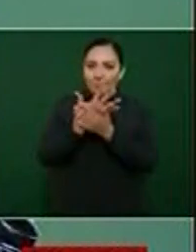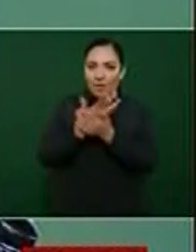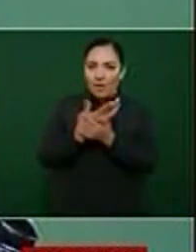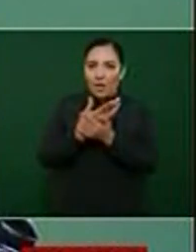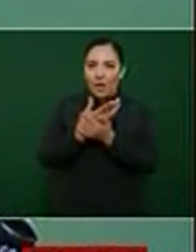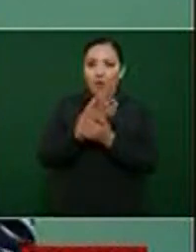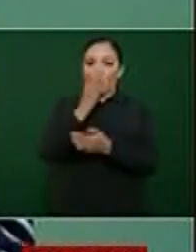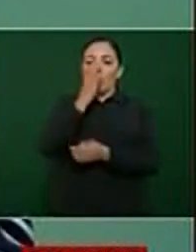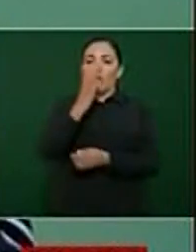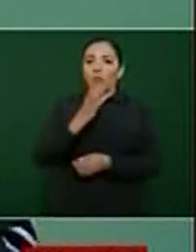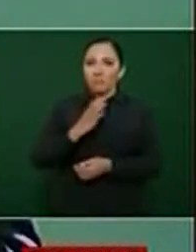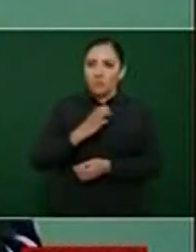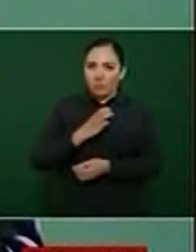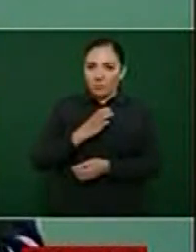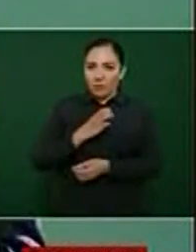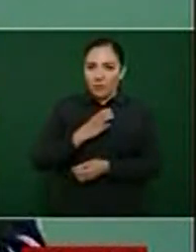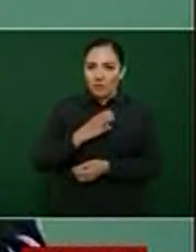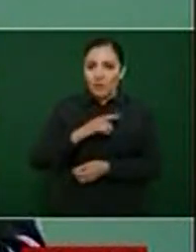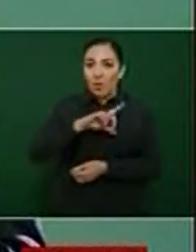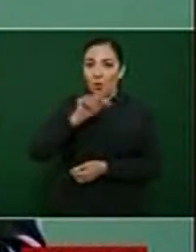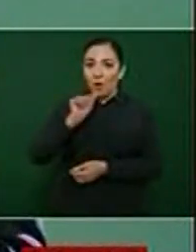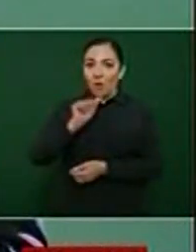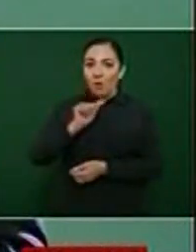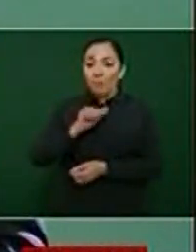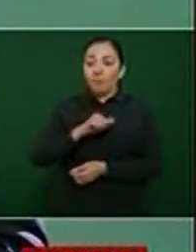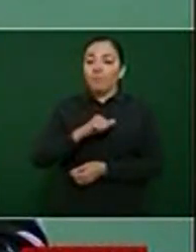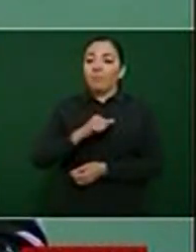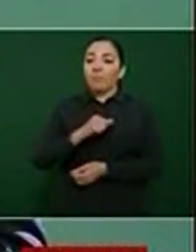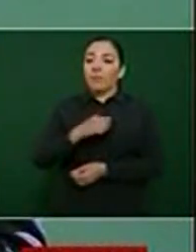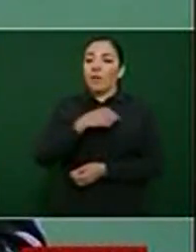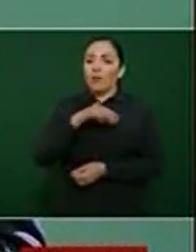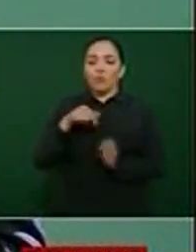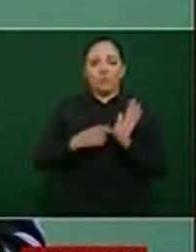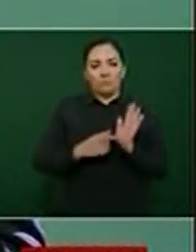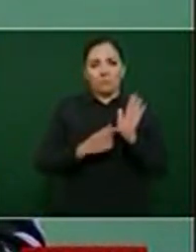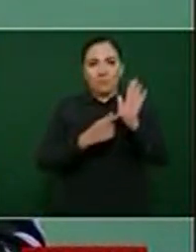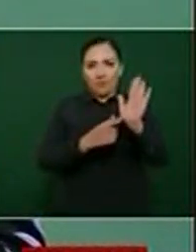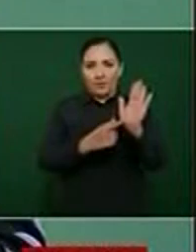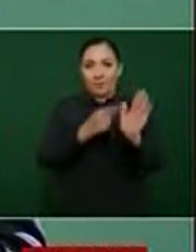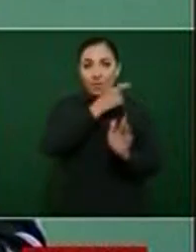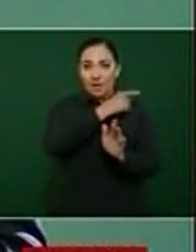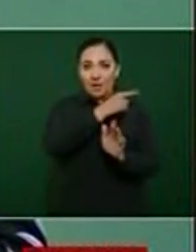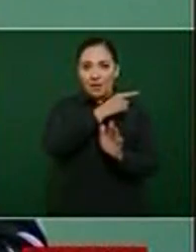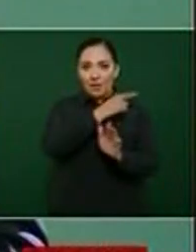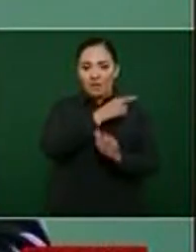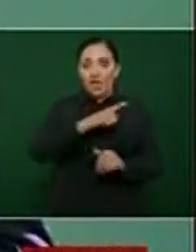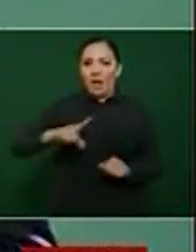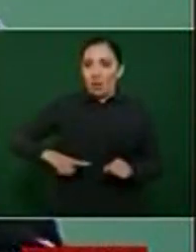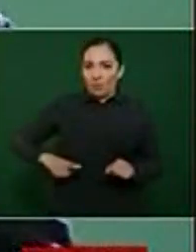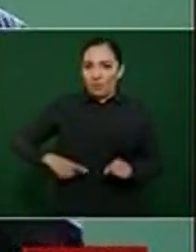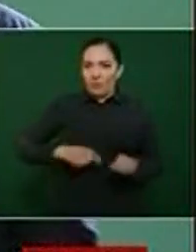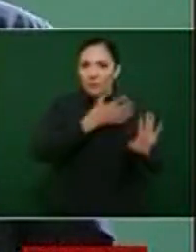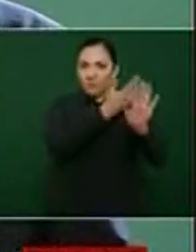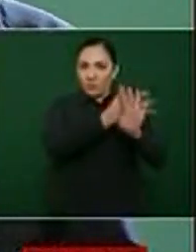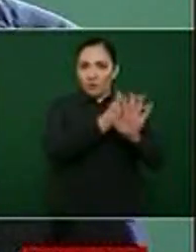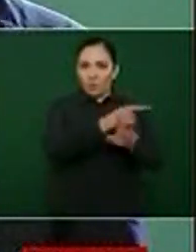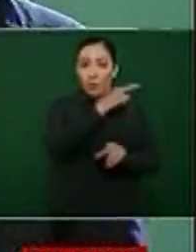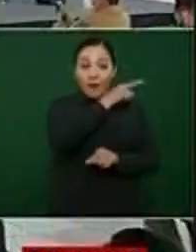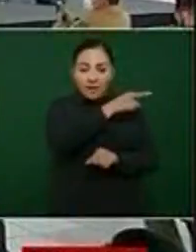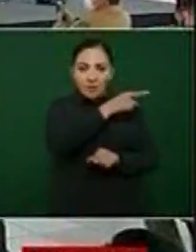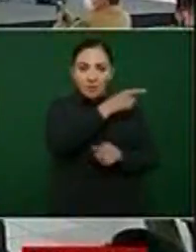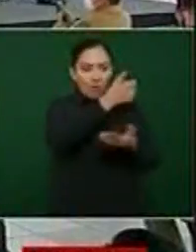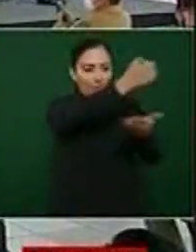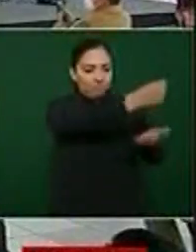se define como pública o privada en cada país. Sin embargo, nada específicamente definido como para medios de información o